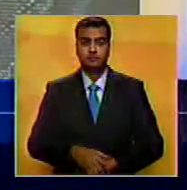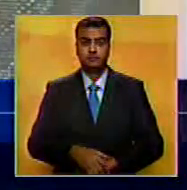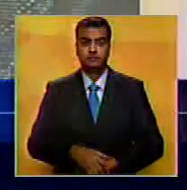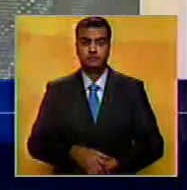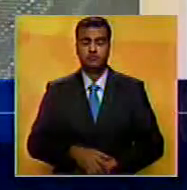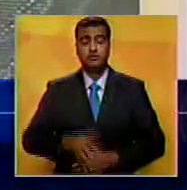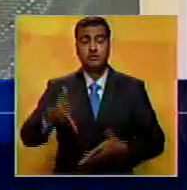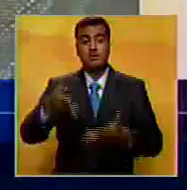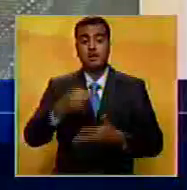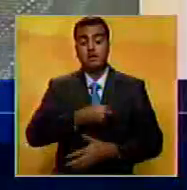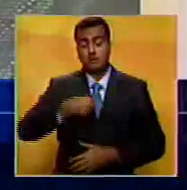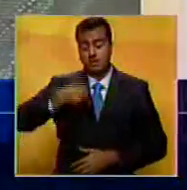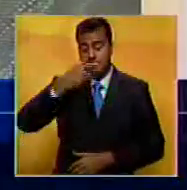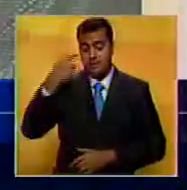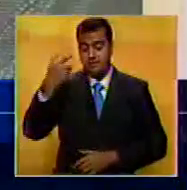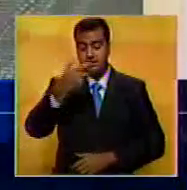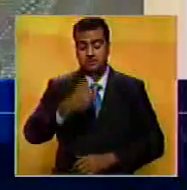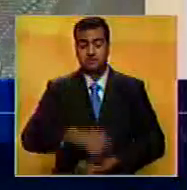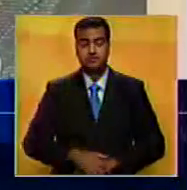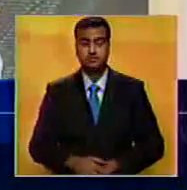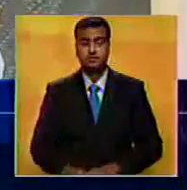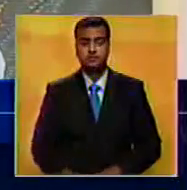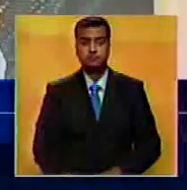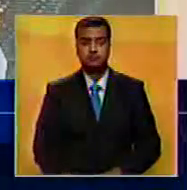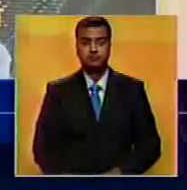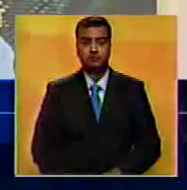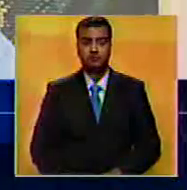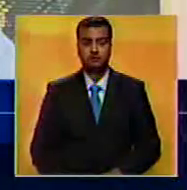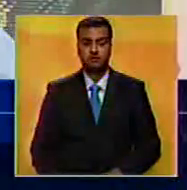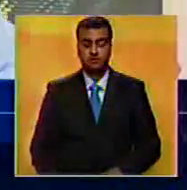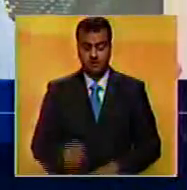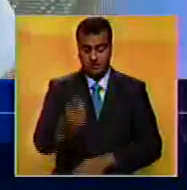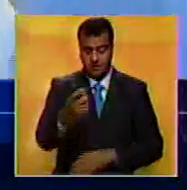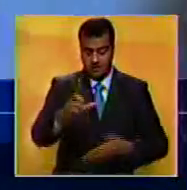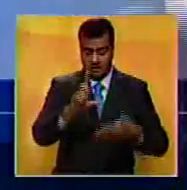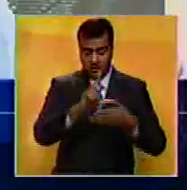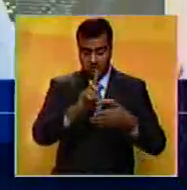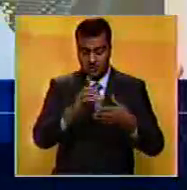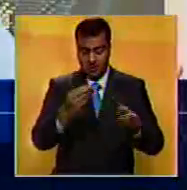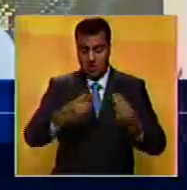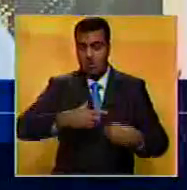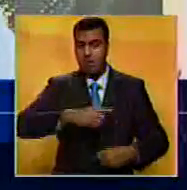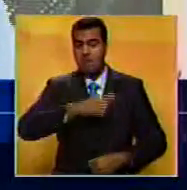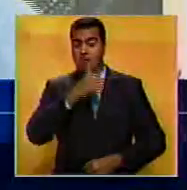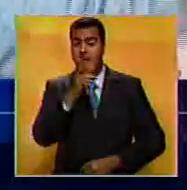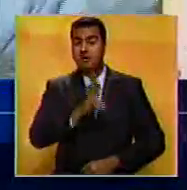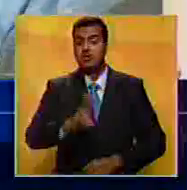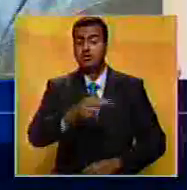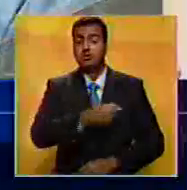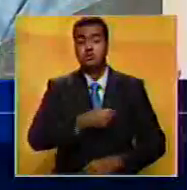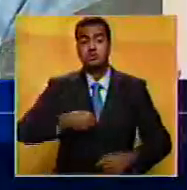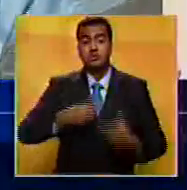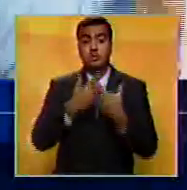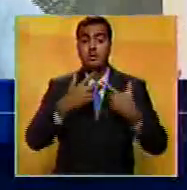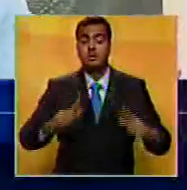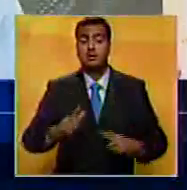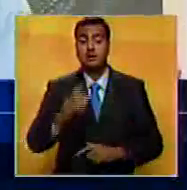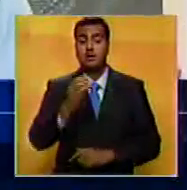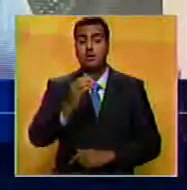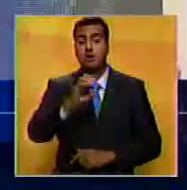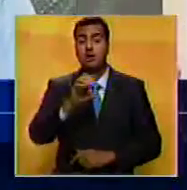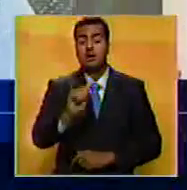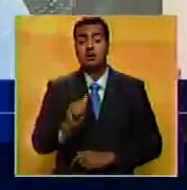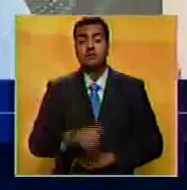liberar nuestra patria de tanta ilegalidad, de tanto abuso. Somos libres de la